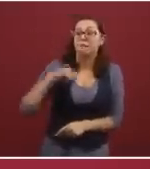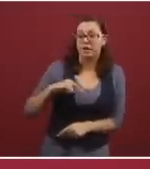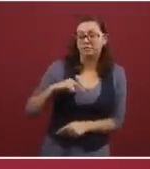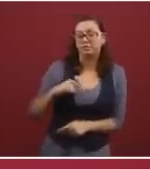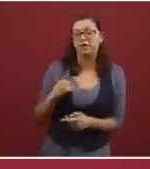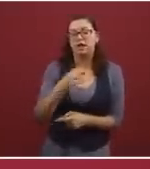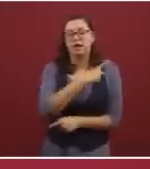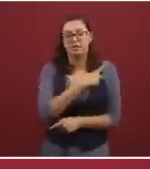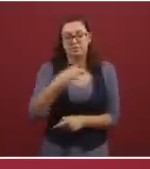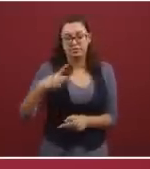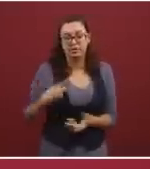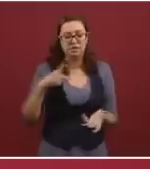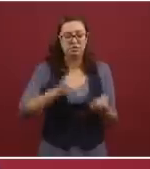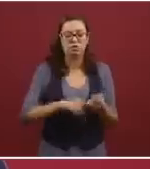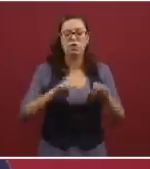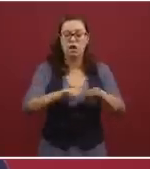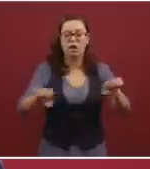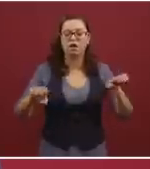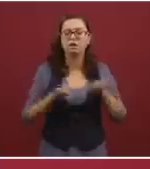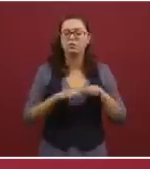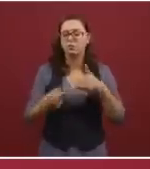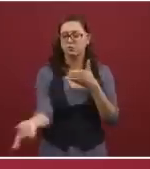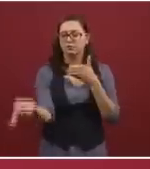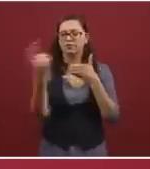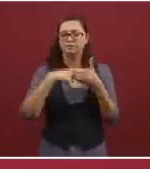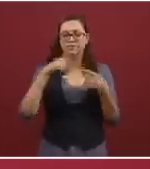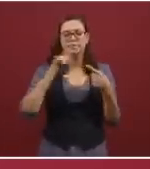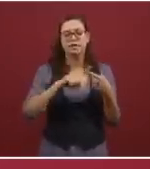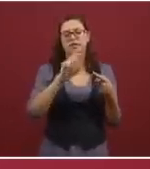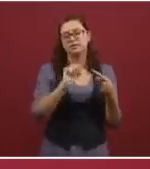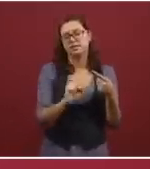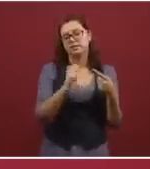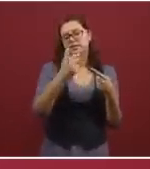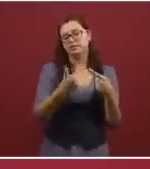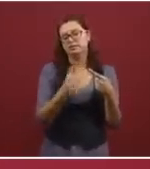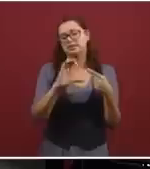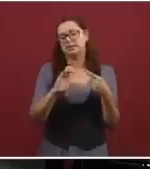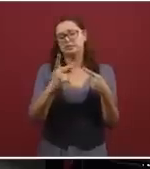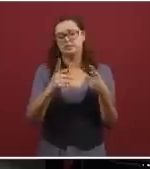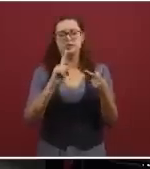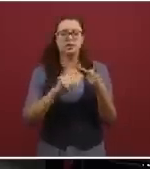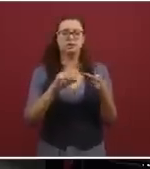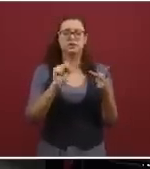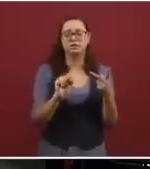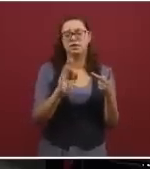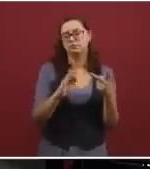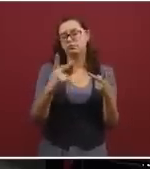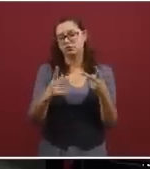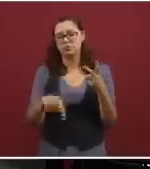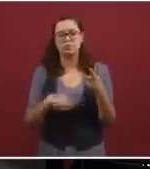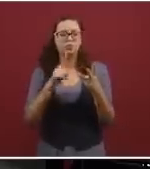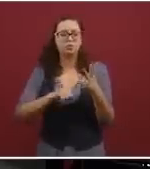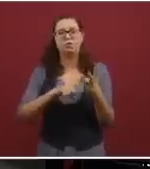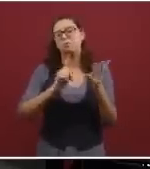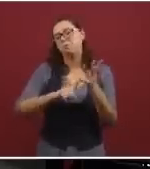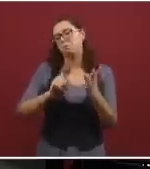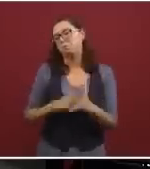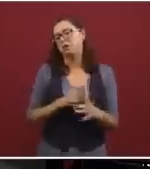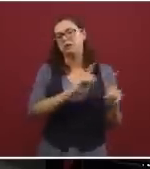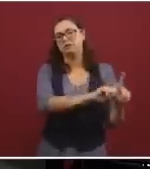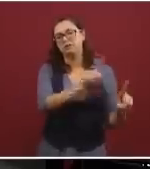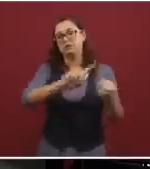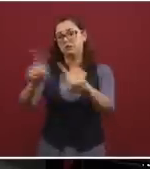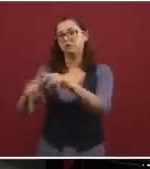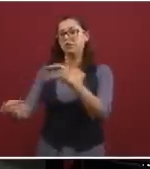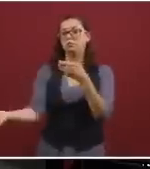de la Secretaría de Hacienda, de la Secretaría de la Función Pública, de todas las áreas involucradas para